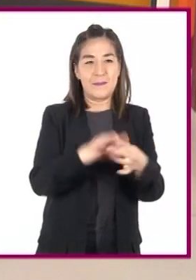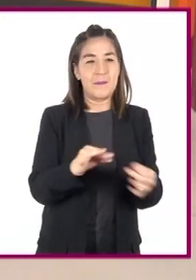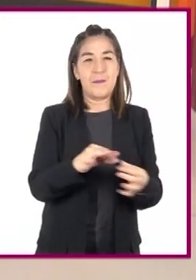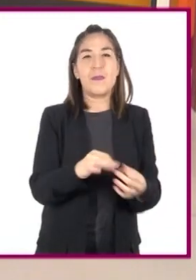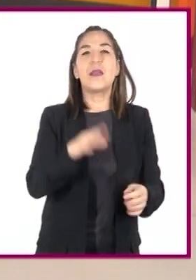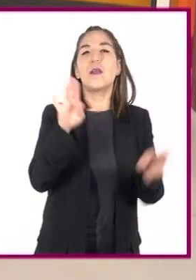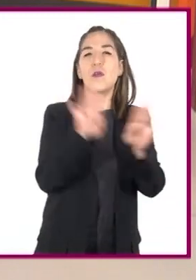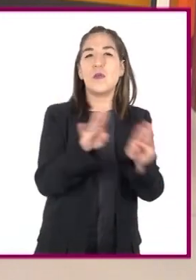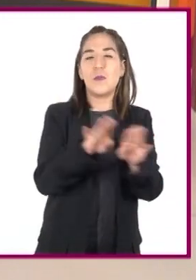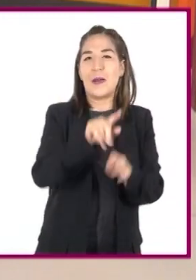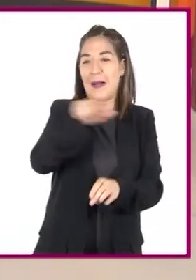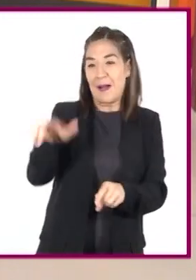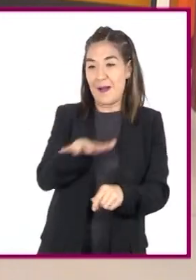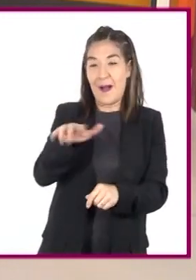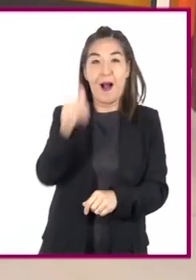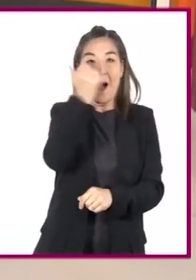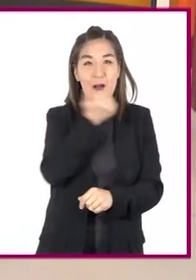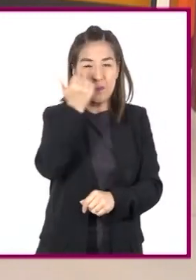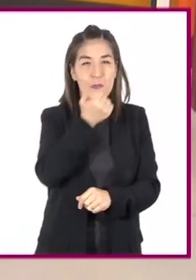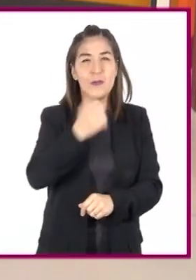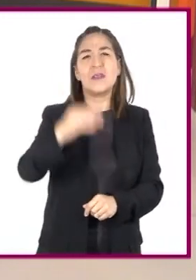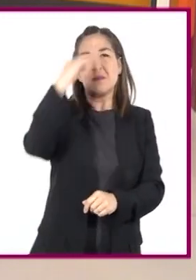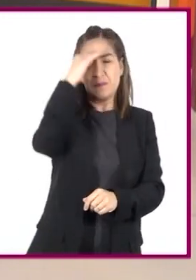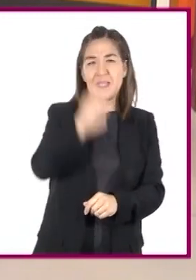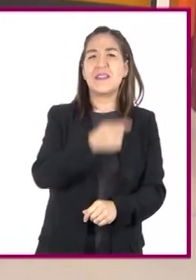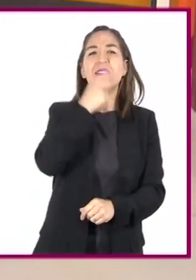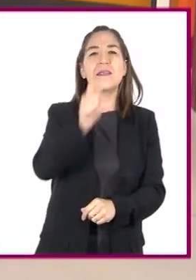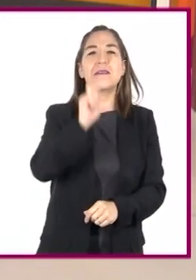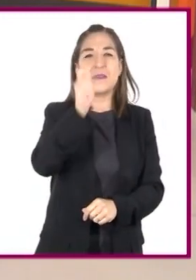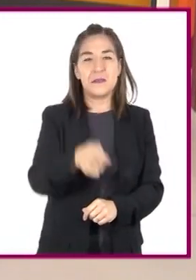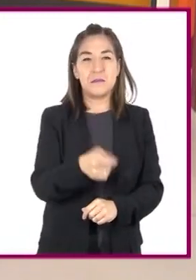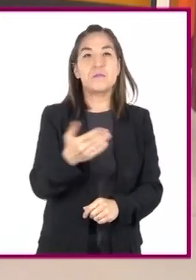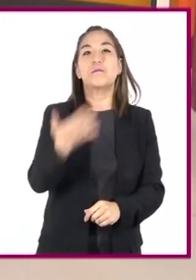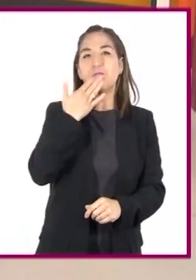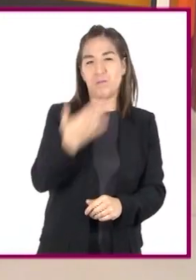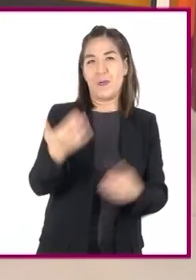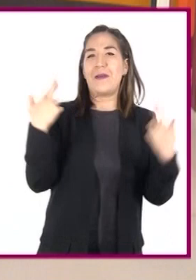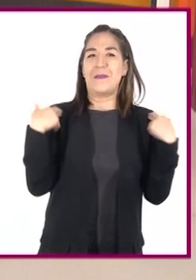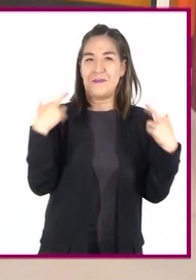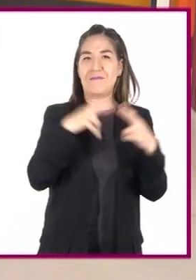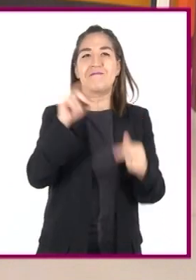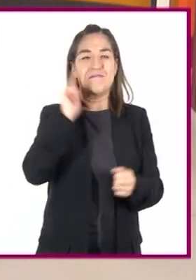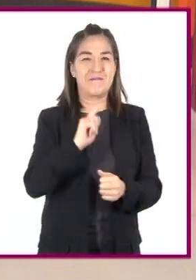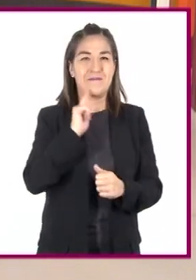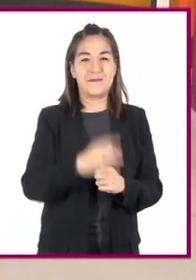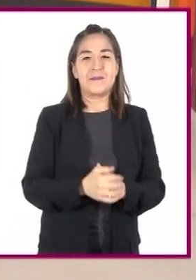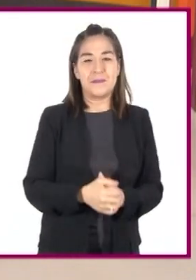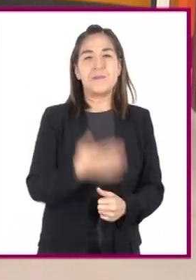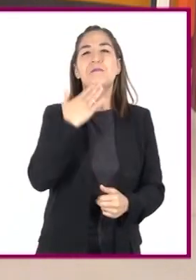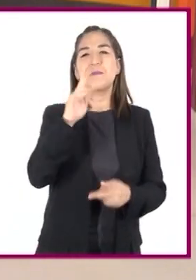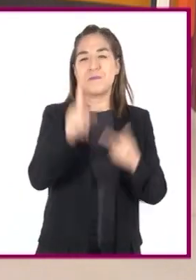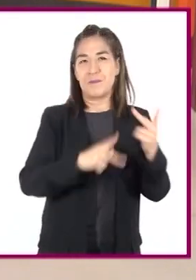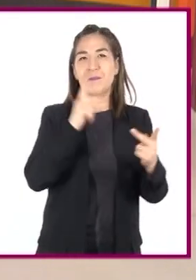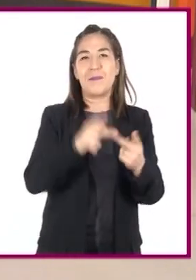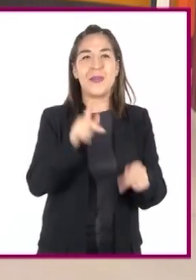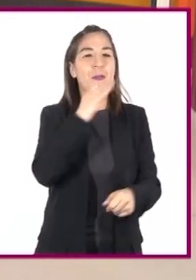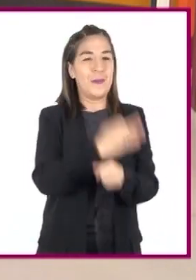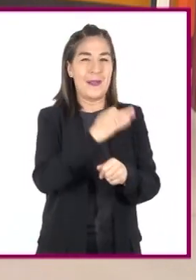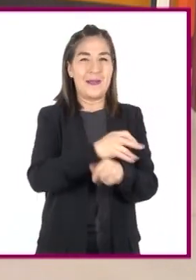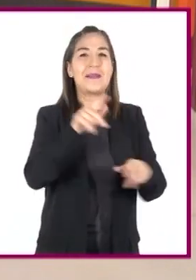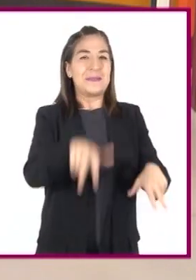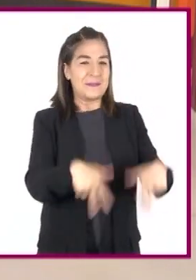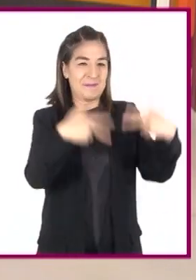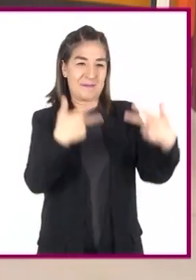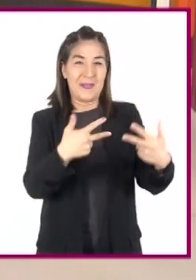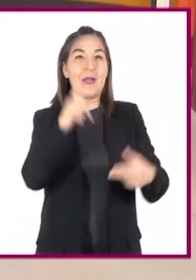por comentarios de sus alumnos dicen que es muy buena profesora. Perfecto, marquémosle.